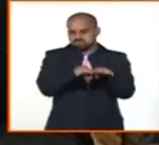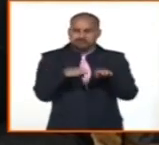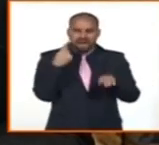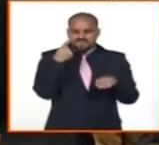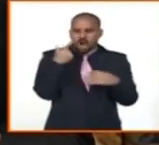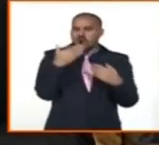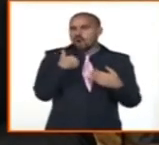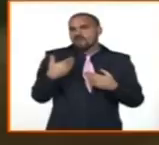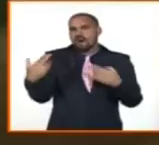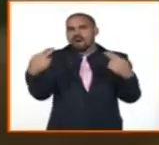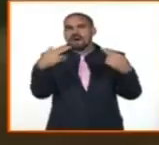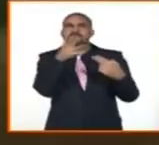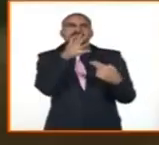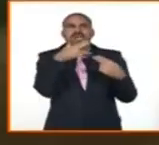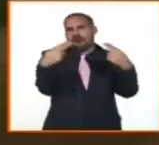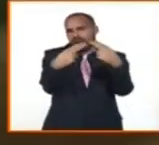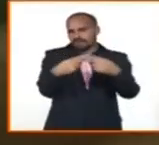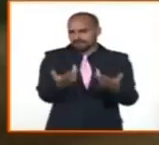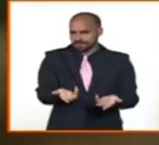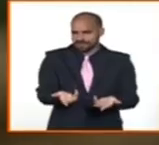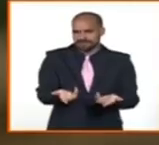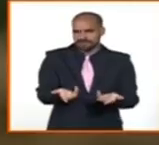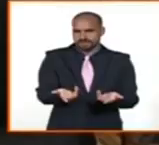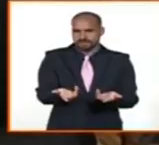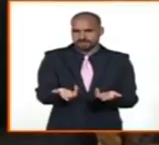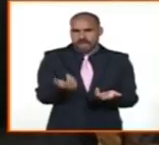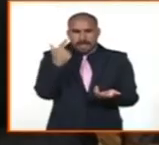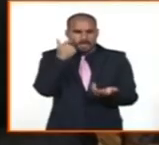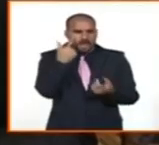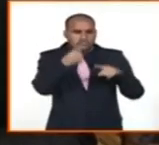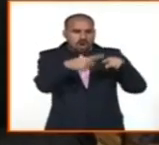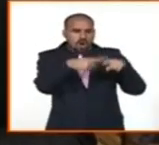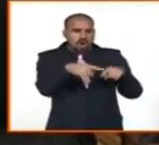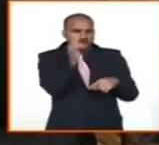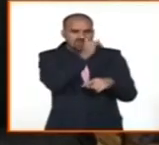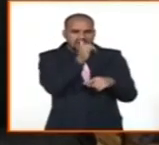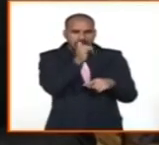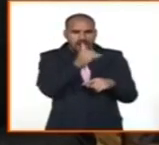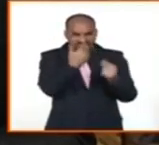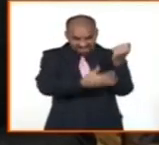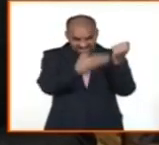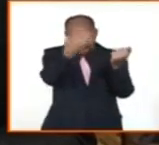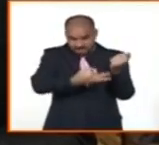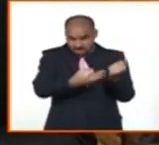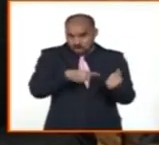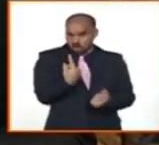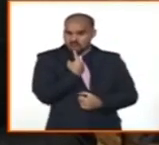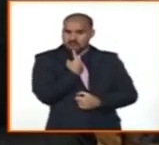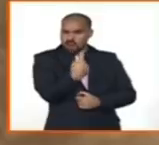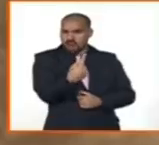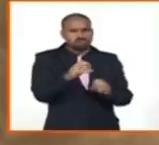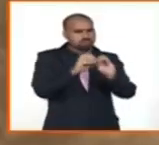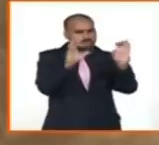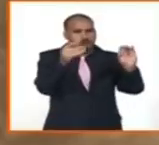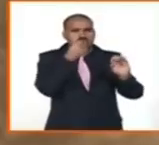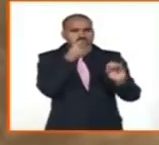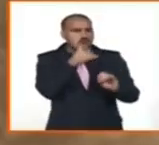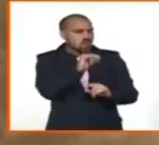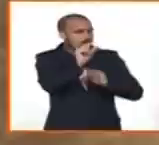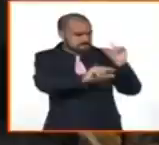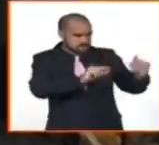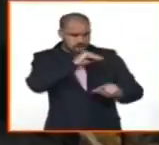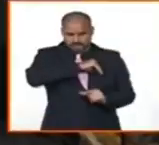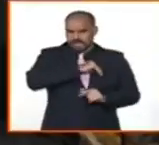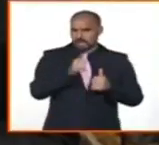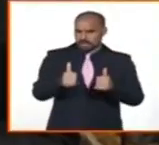cuáles son las vías, cuáles son los contenidos para de esa manera honesta, desde la verdad, llegar a los sentimientos de la gente. Pero yo